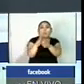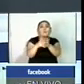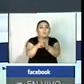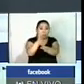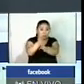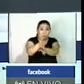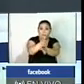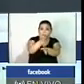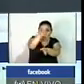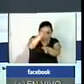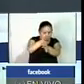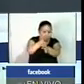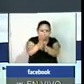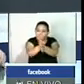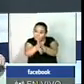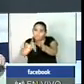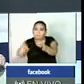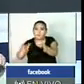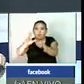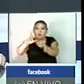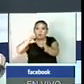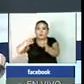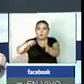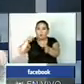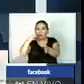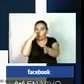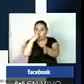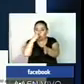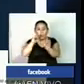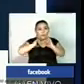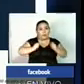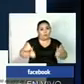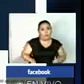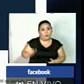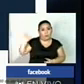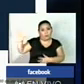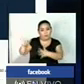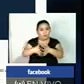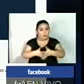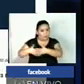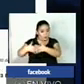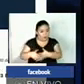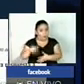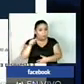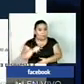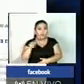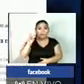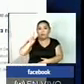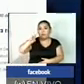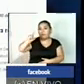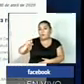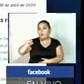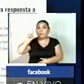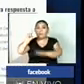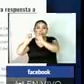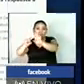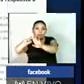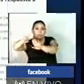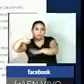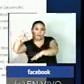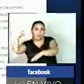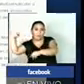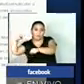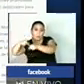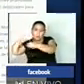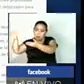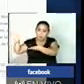el 30 de junio. Otros datos importantes que usted debe conocer el gobierno de los Estados Unidos destinó 2.6 millones de dólares adicionales